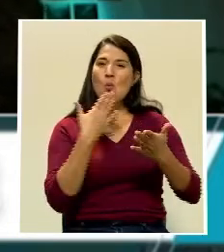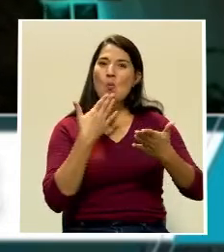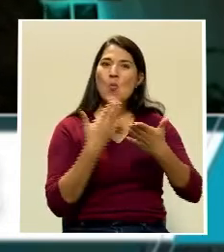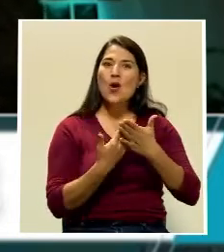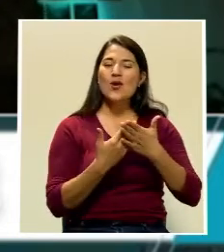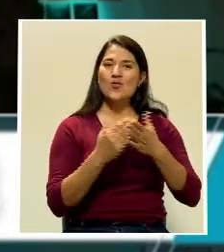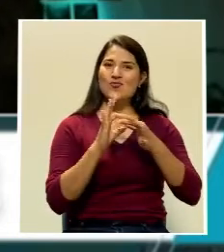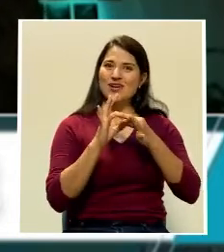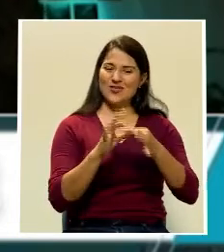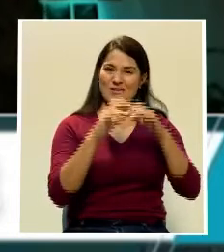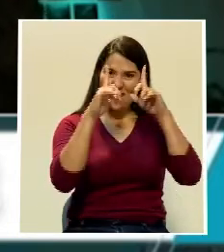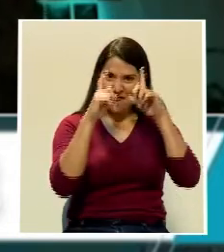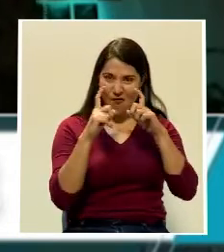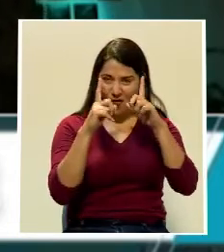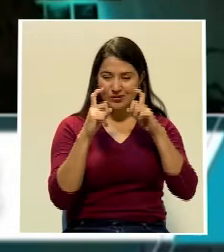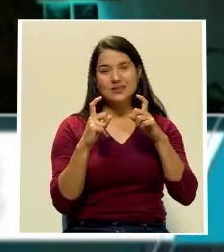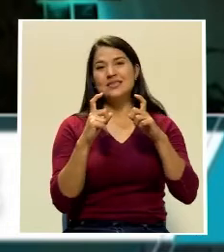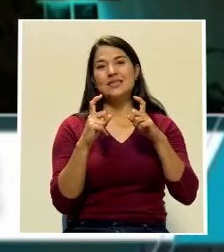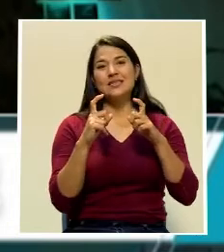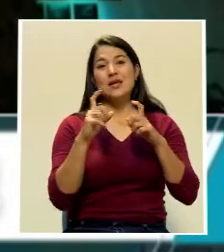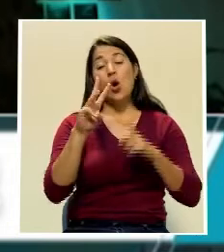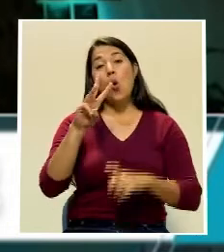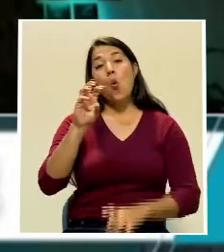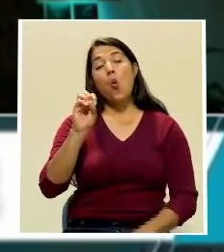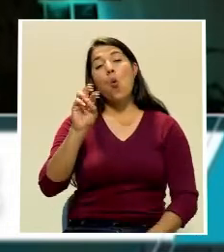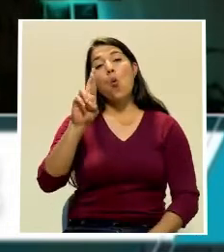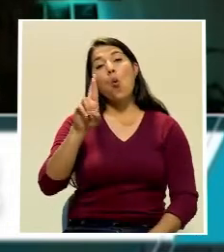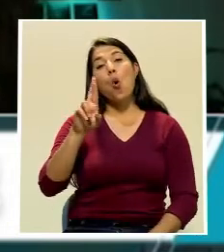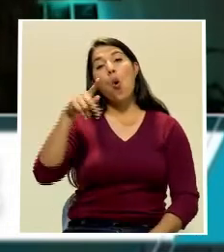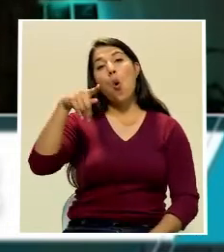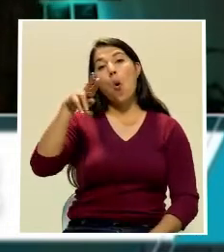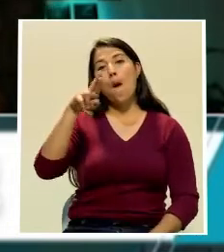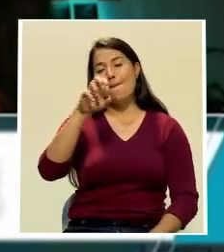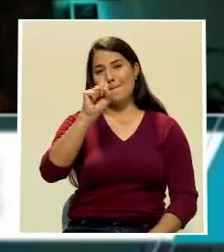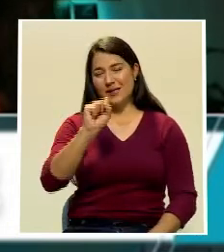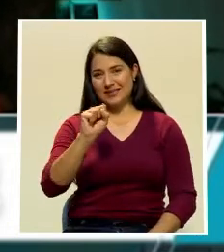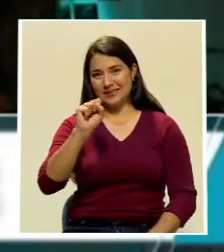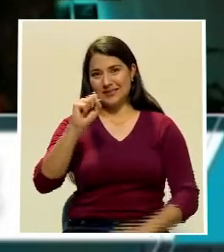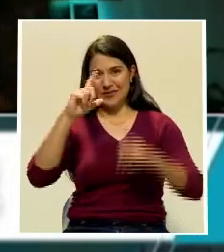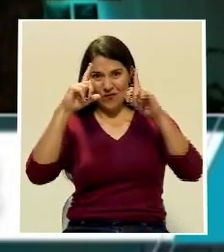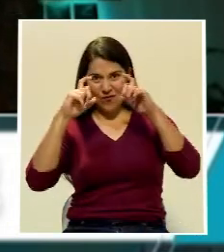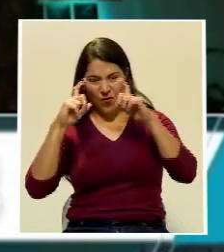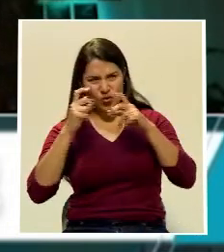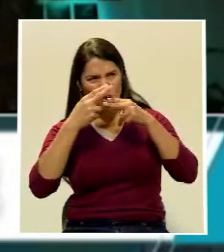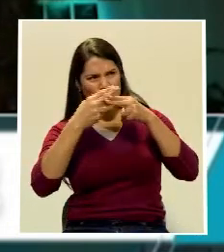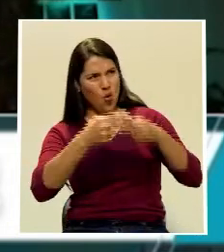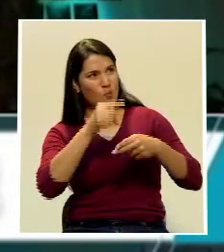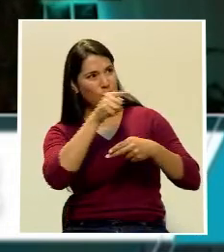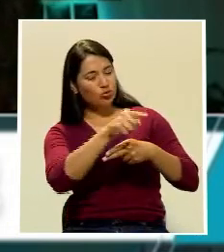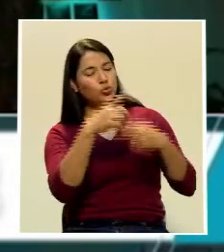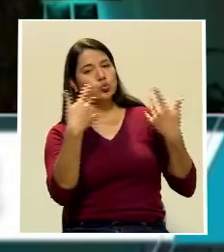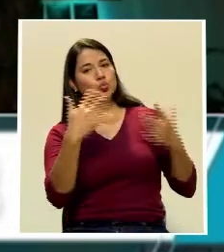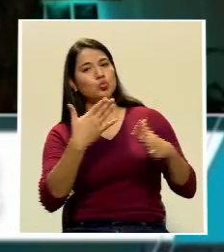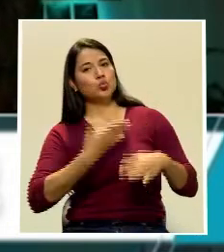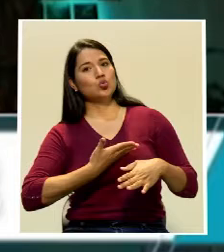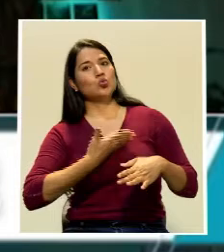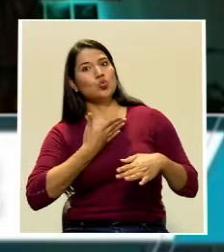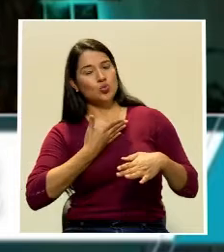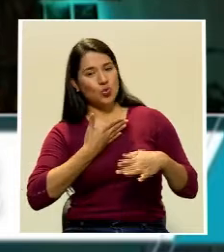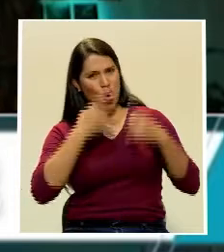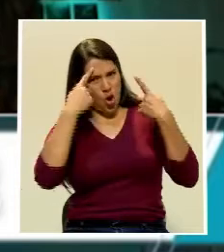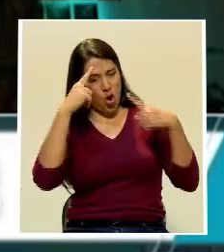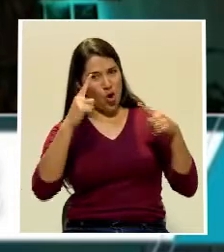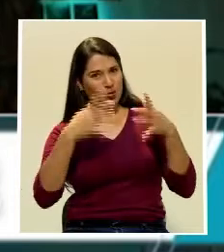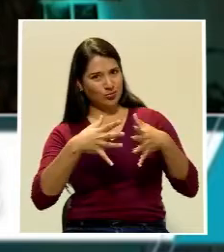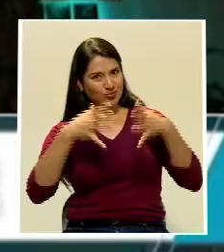prensa como el World Press Photo te nombre como uno de los talentos emergentes, es un logro enorme. En realidad se